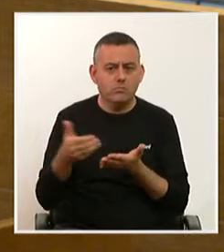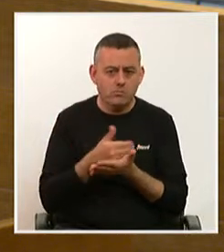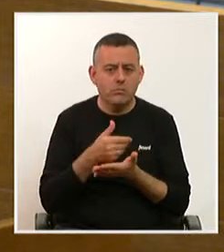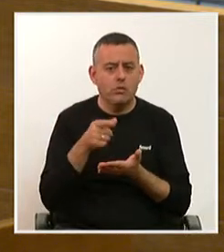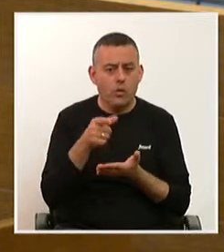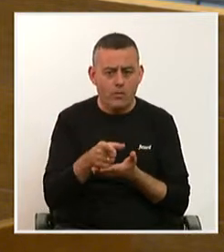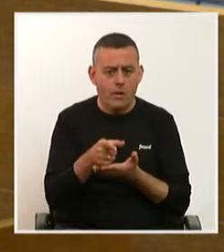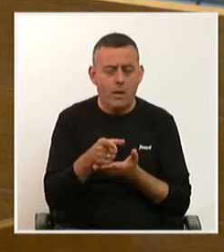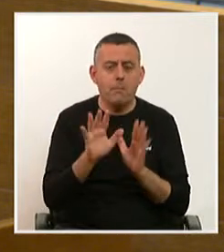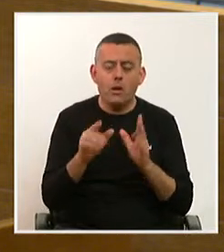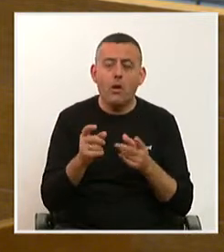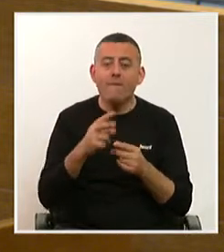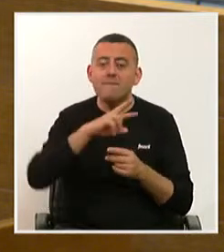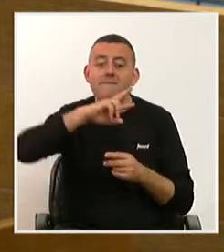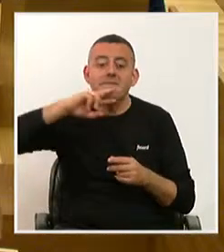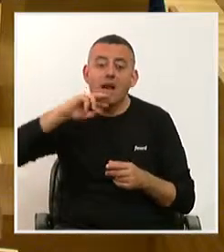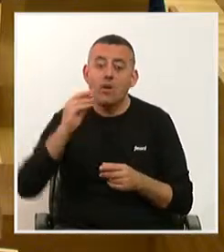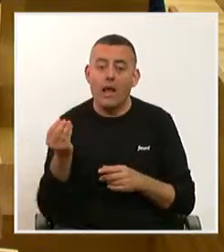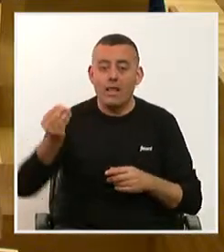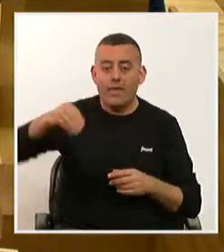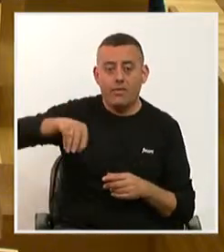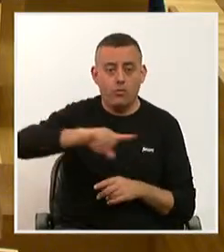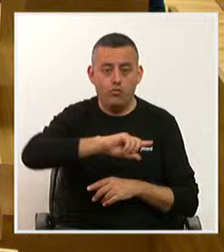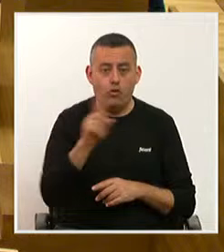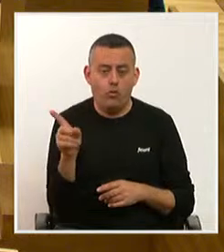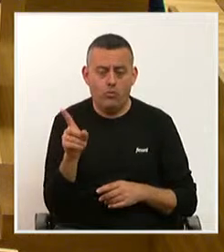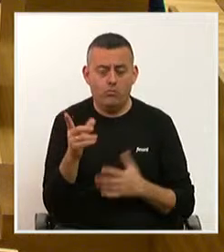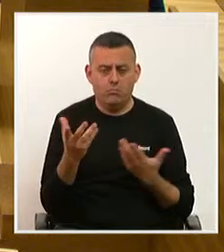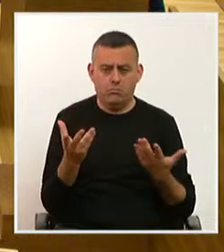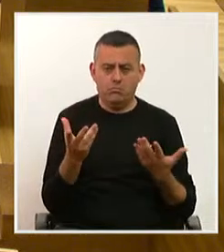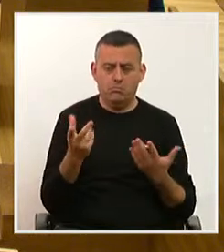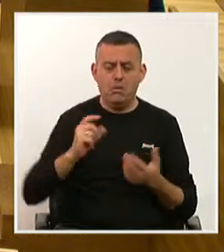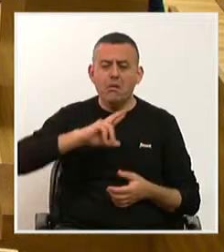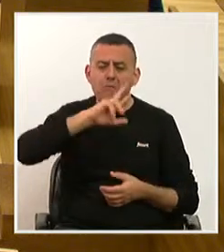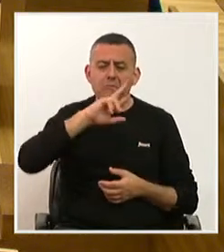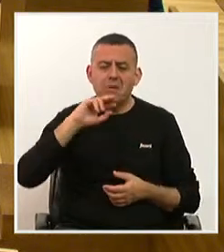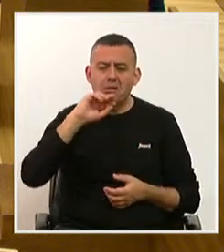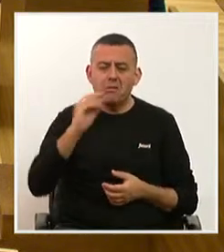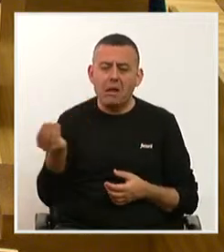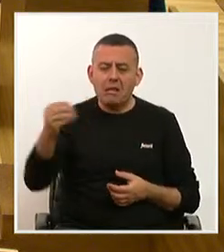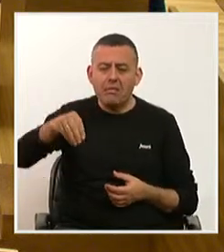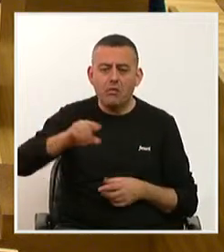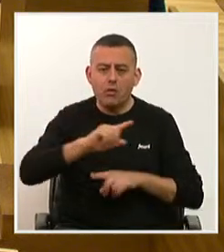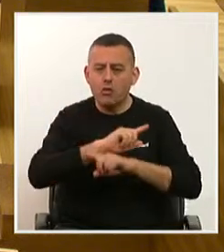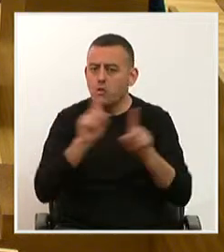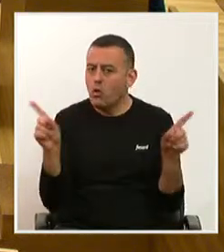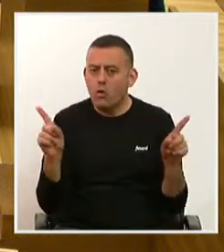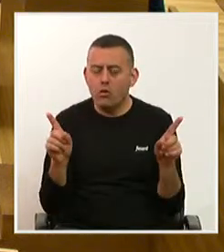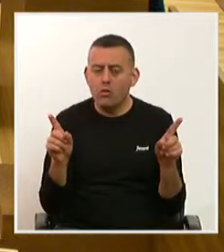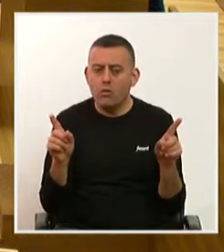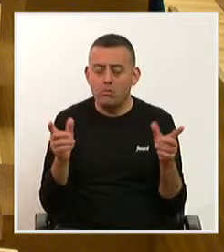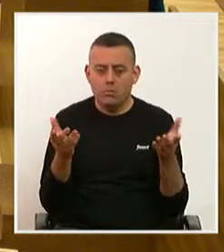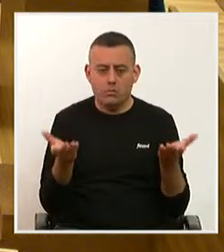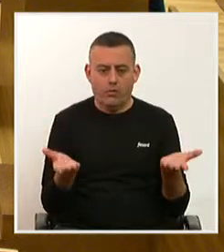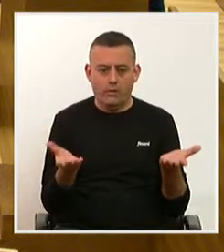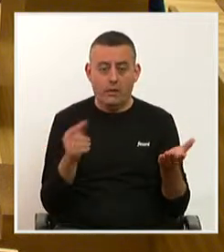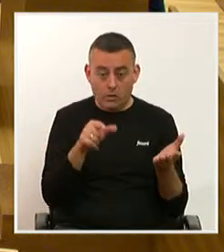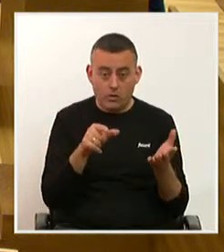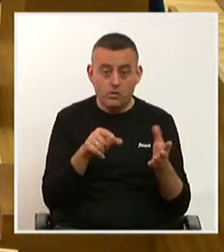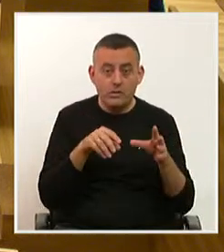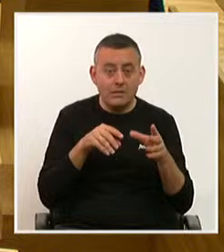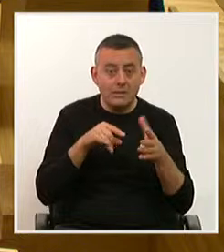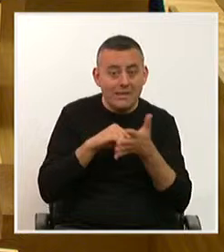atir enc que no genera product quea valor es la estrateg valenciana de